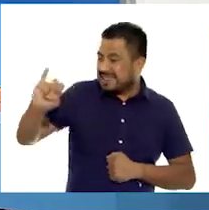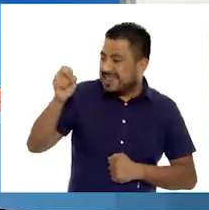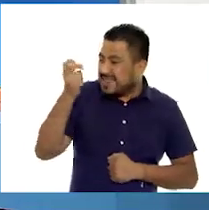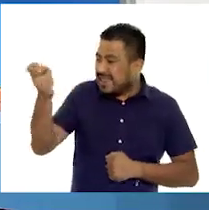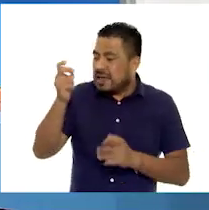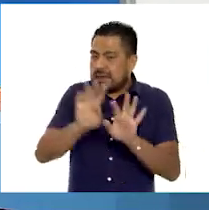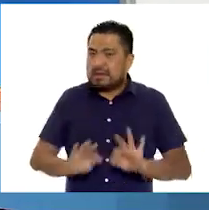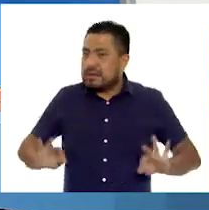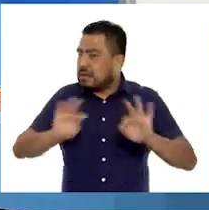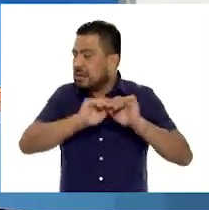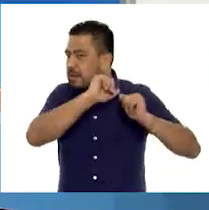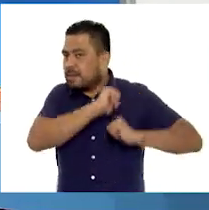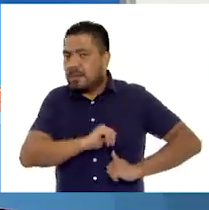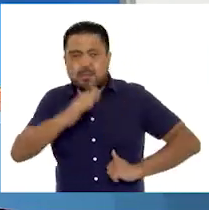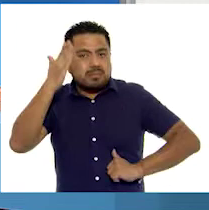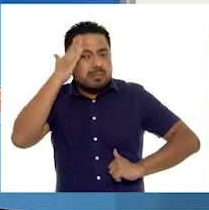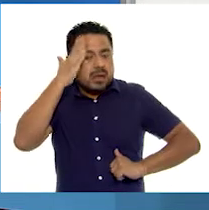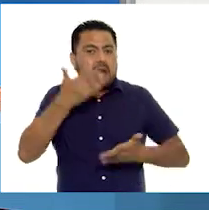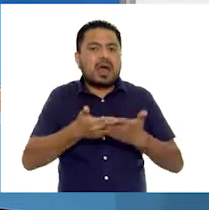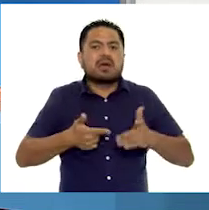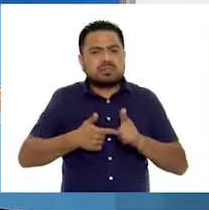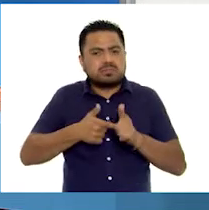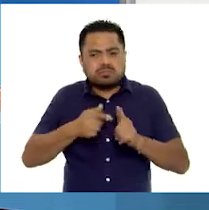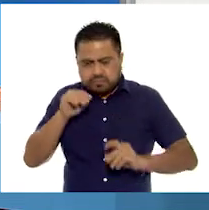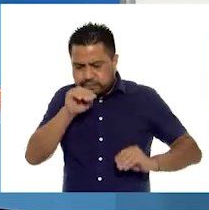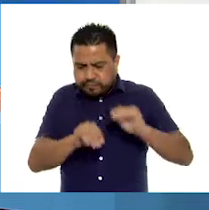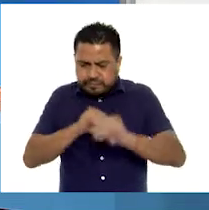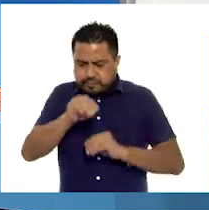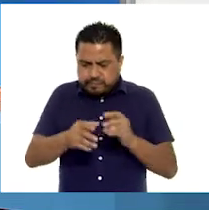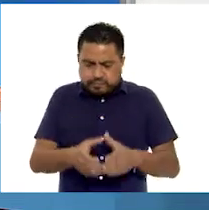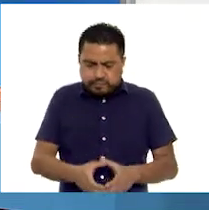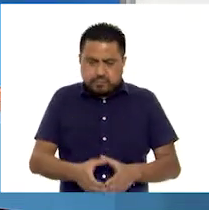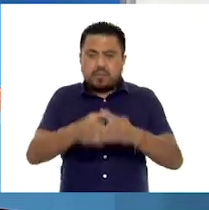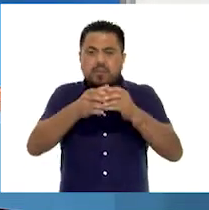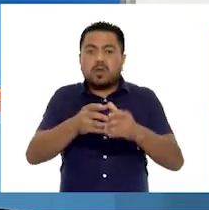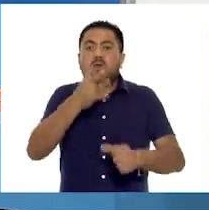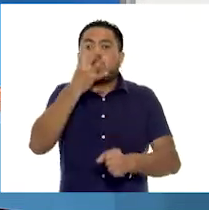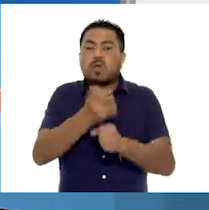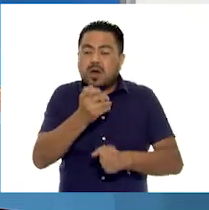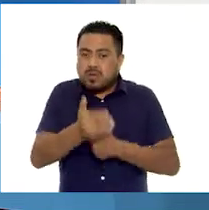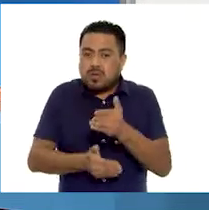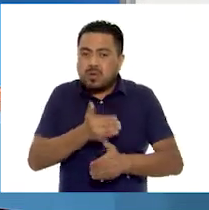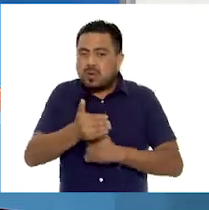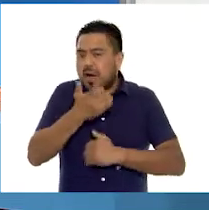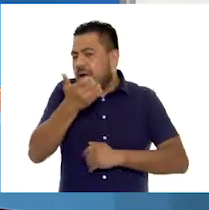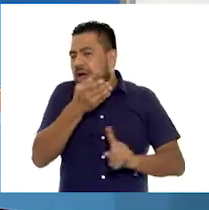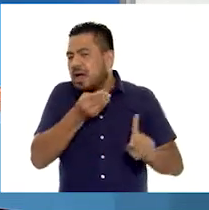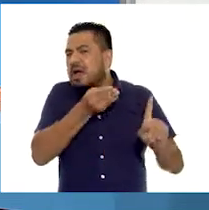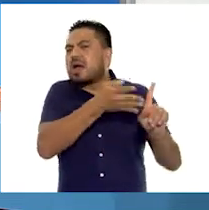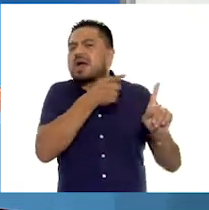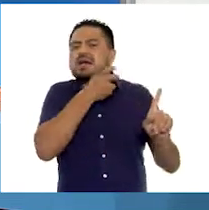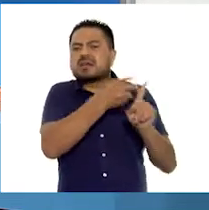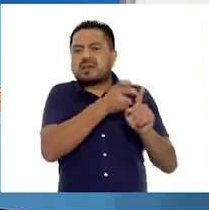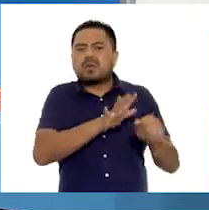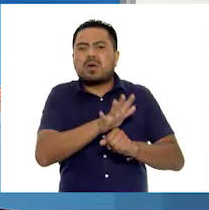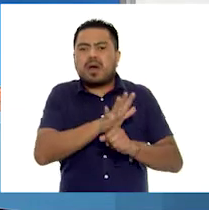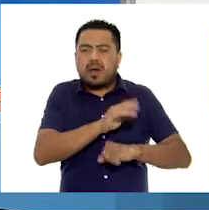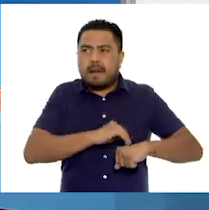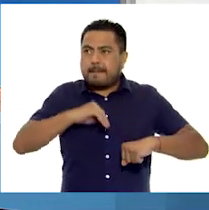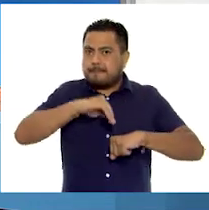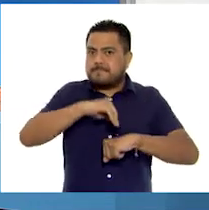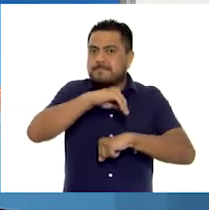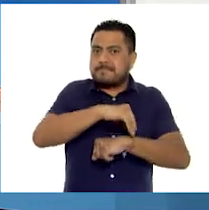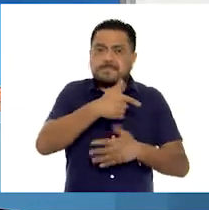principales entonces vamos a seguir armando en nuestra torre el cuarto proceso característico de esta época es justamente el crecimiento